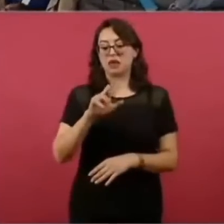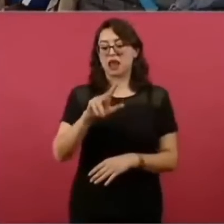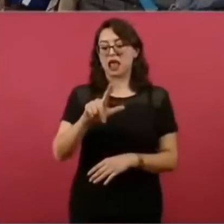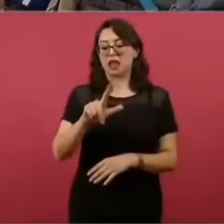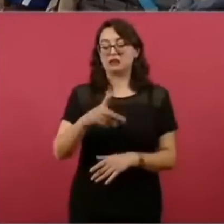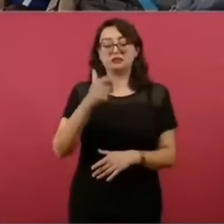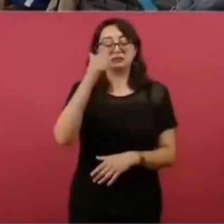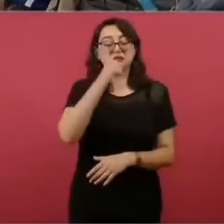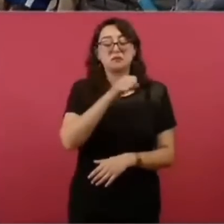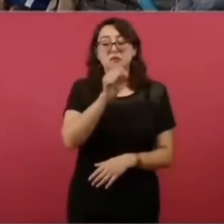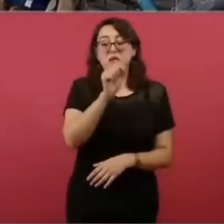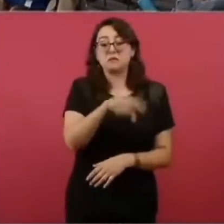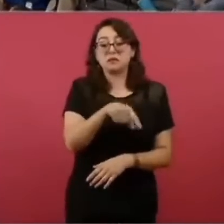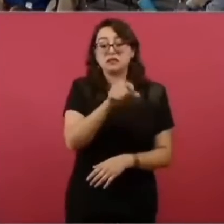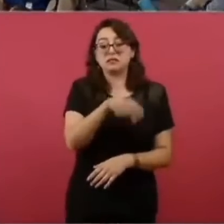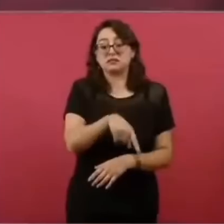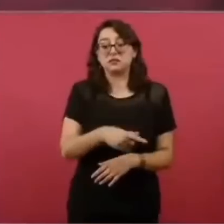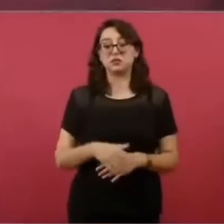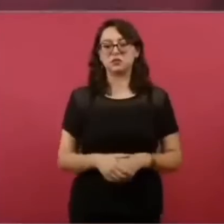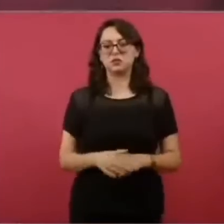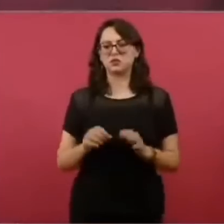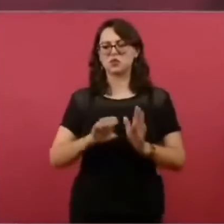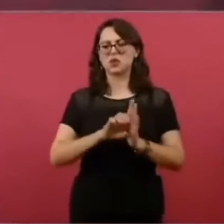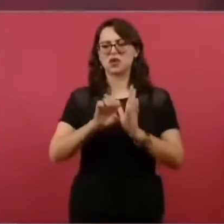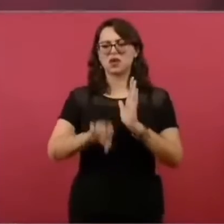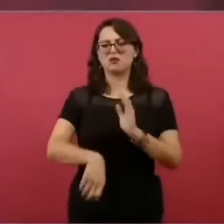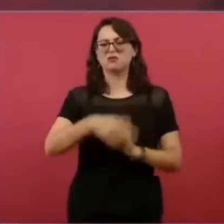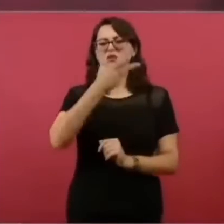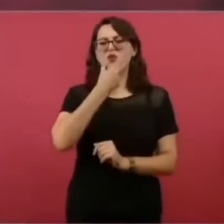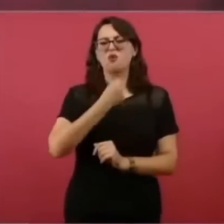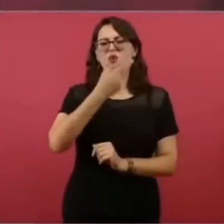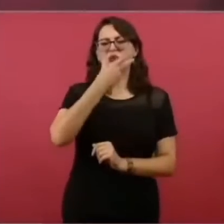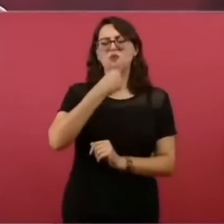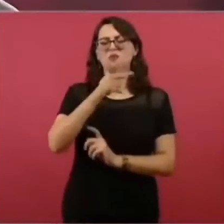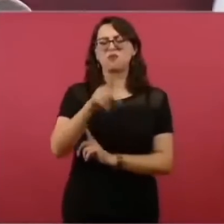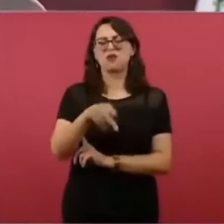Krause no es ni siquiera